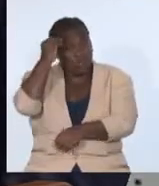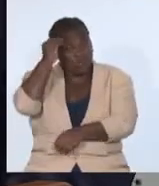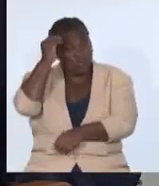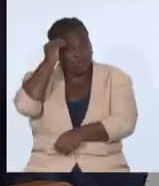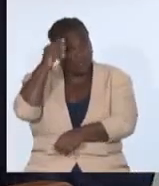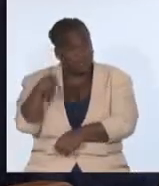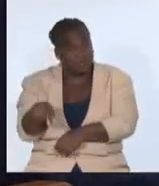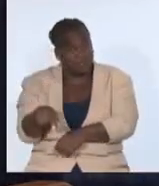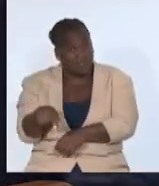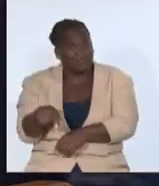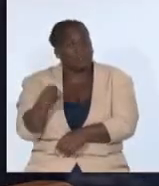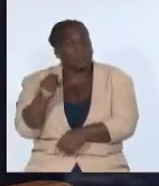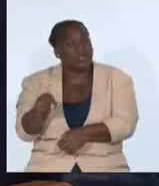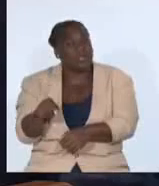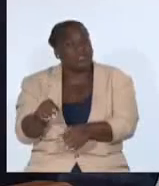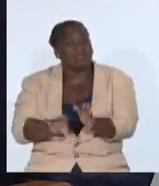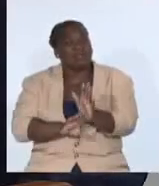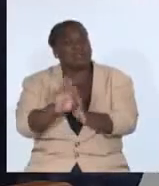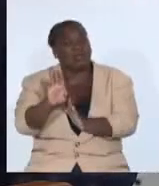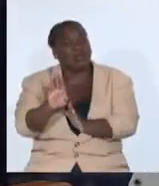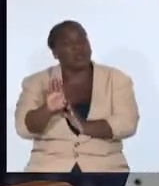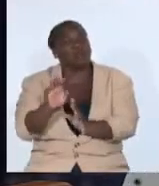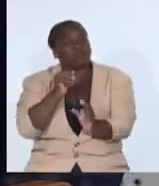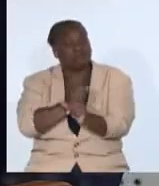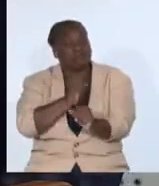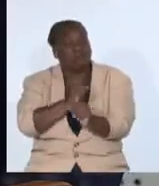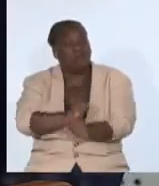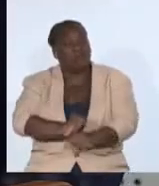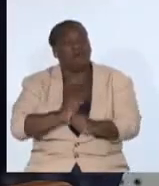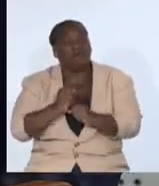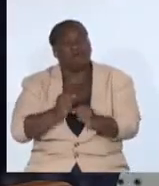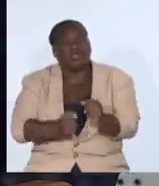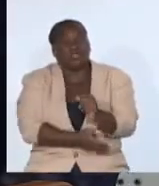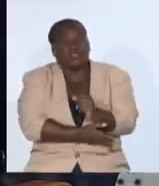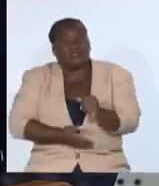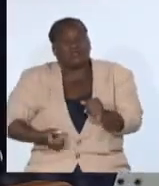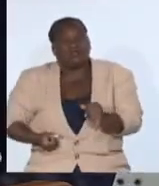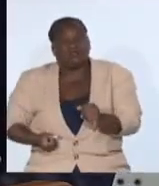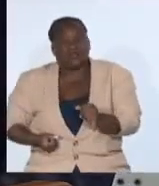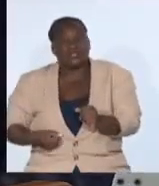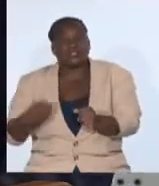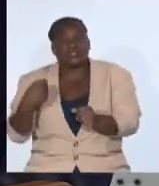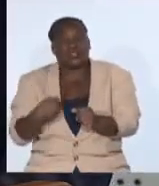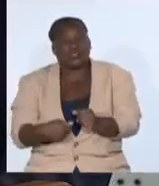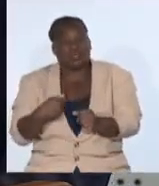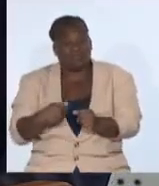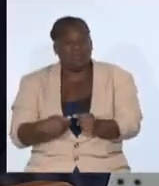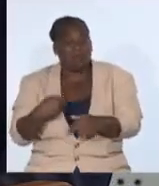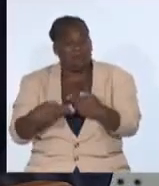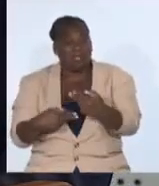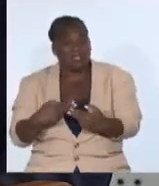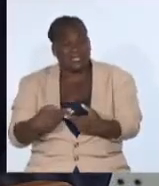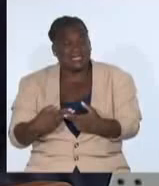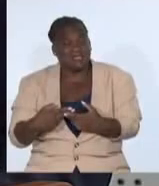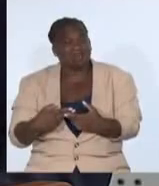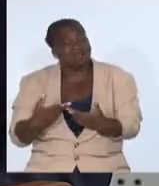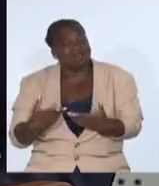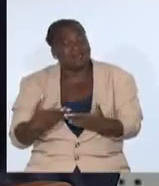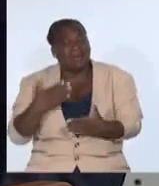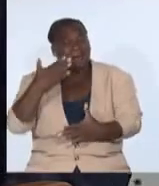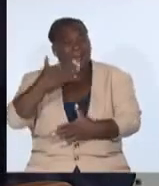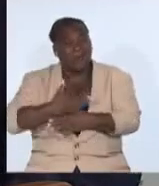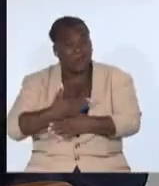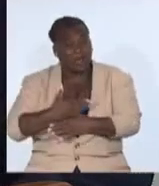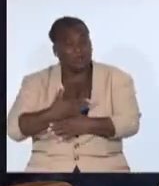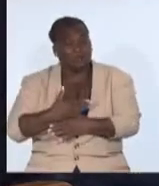es una tarea de gigantes Porque esos esfuerzos deben transcurrir en medio férreo bloqueo económico comercial y